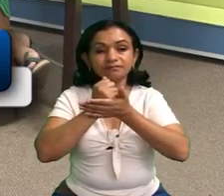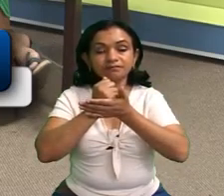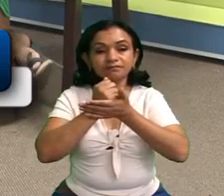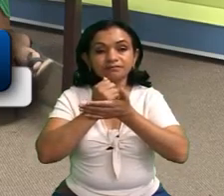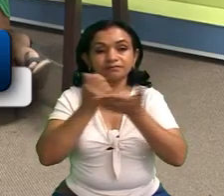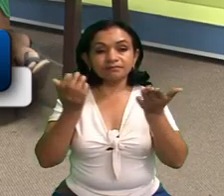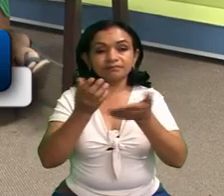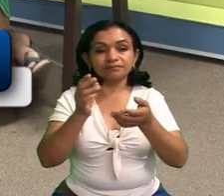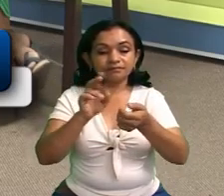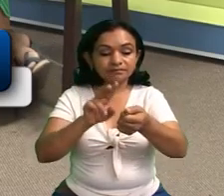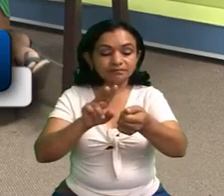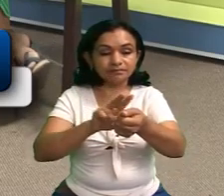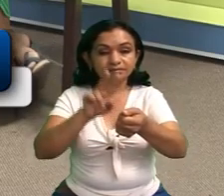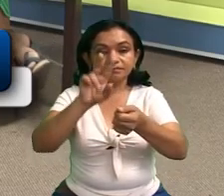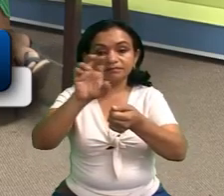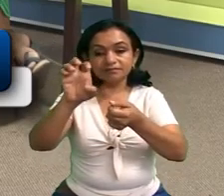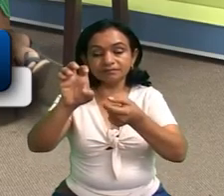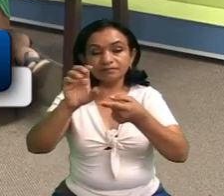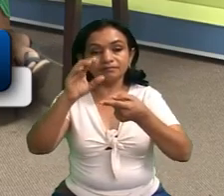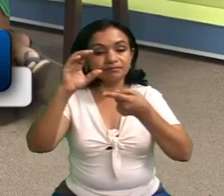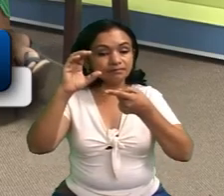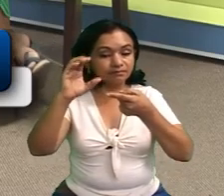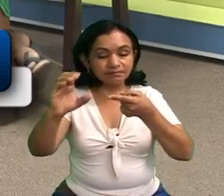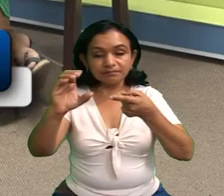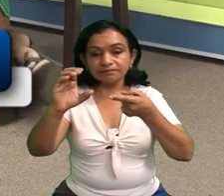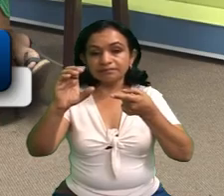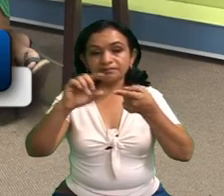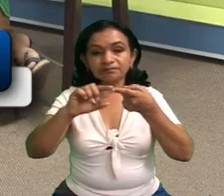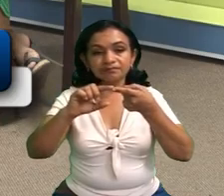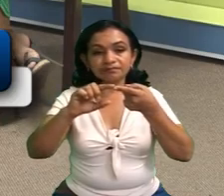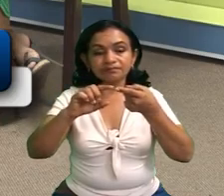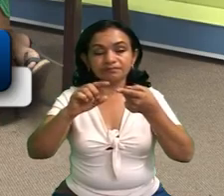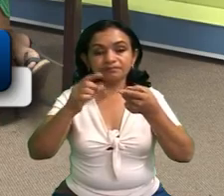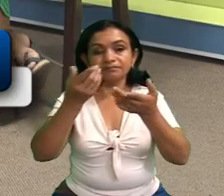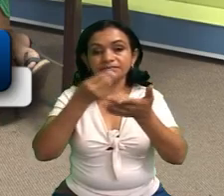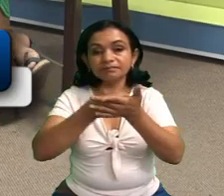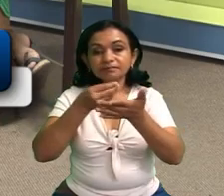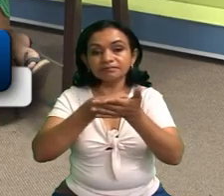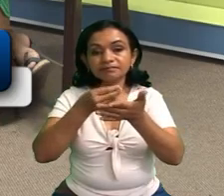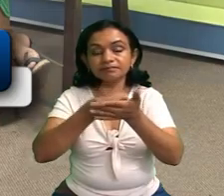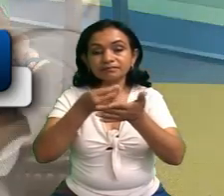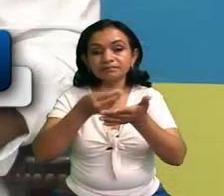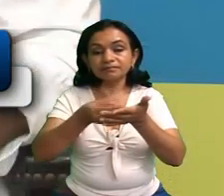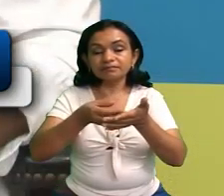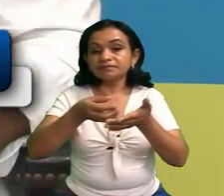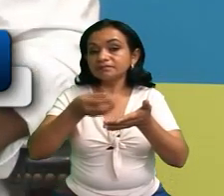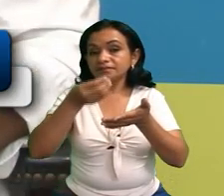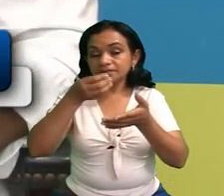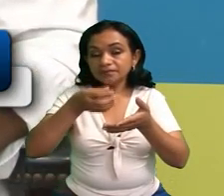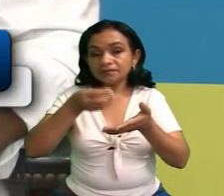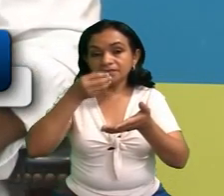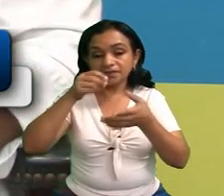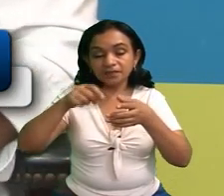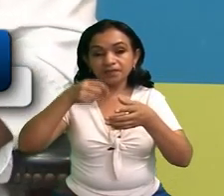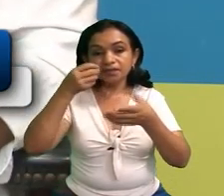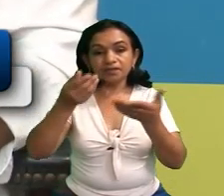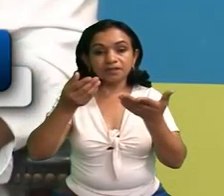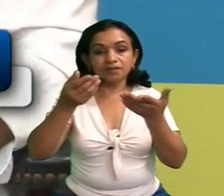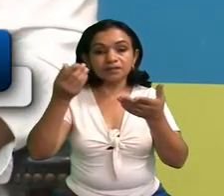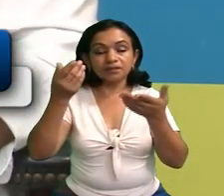Sería la vitamina E, la vitamina C, el consumo de todos los productos. Aprovechemos esta